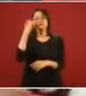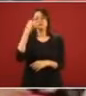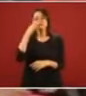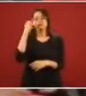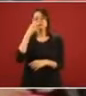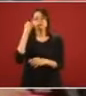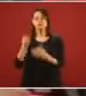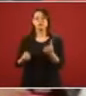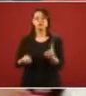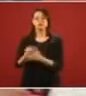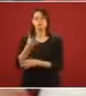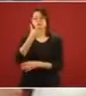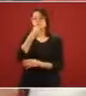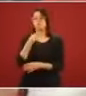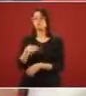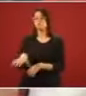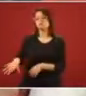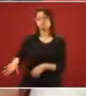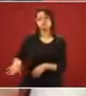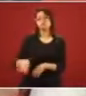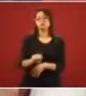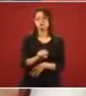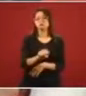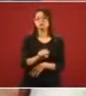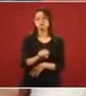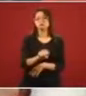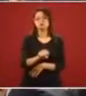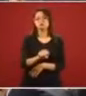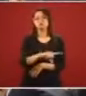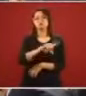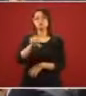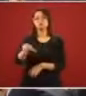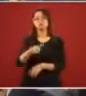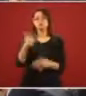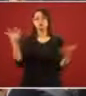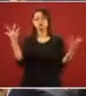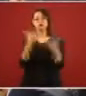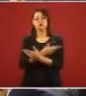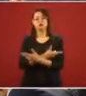de un hombre, y fue encontrada en